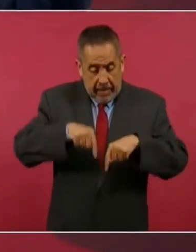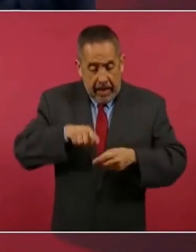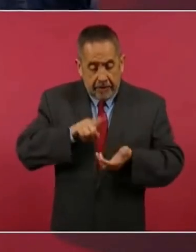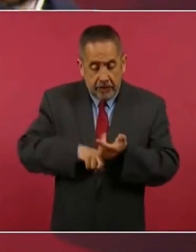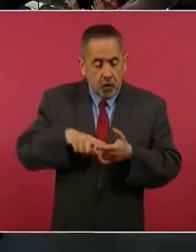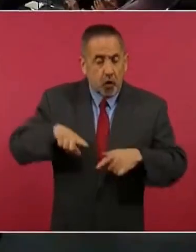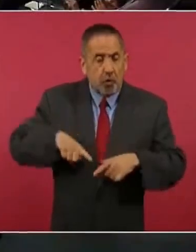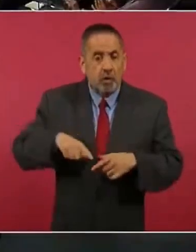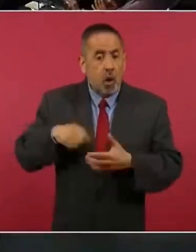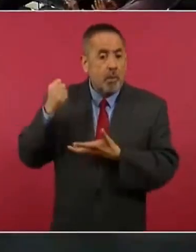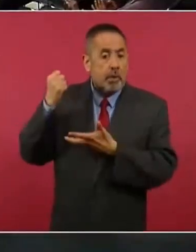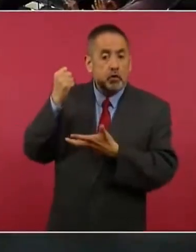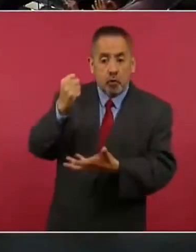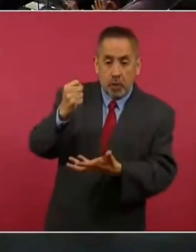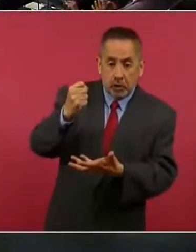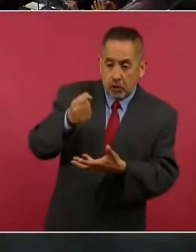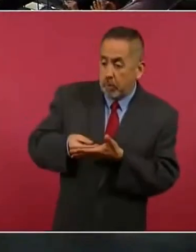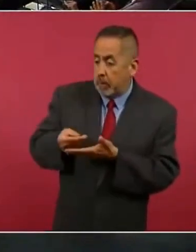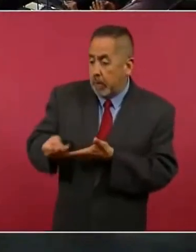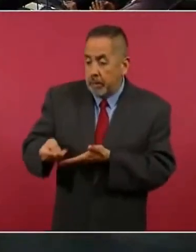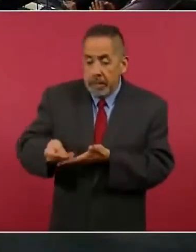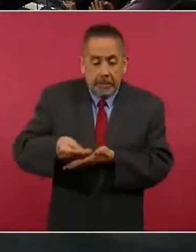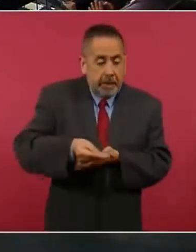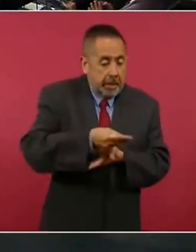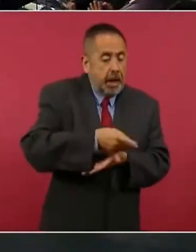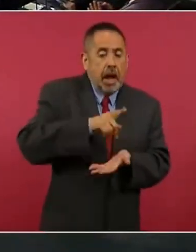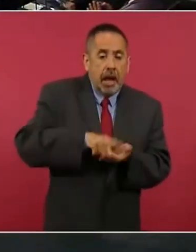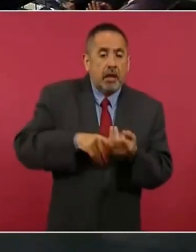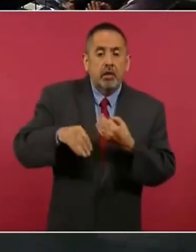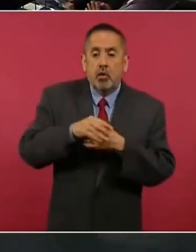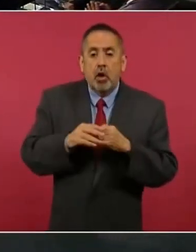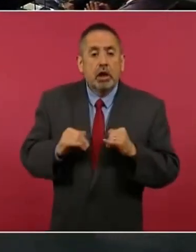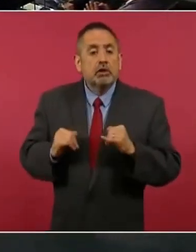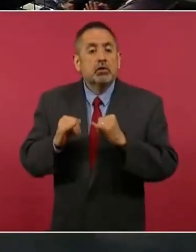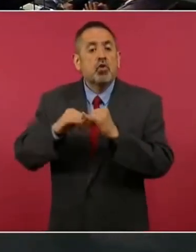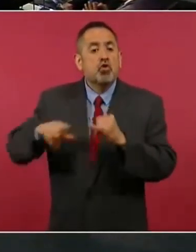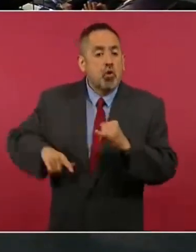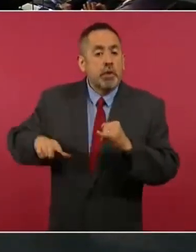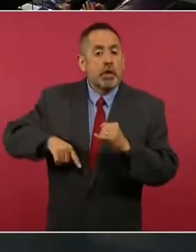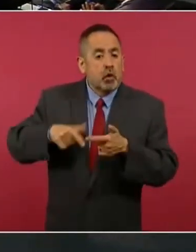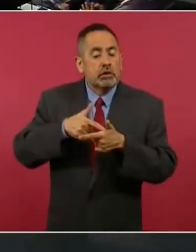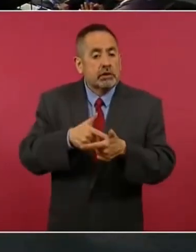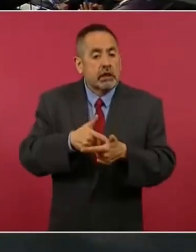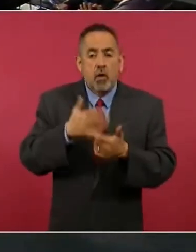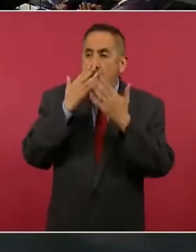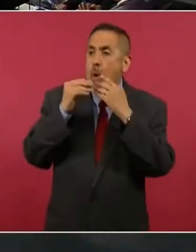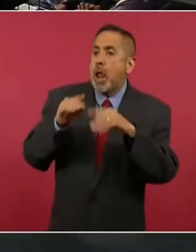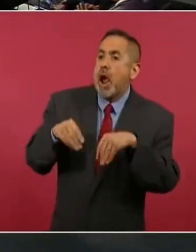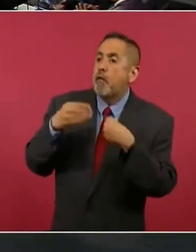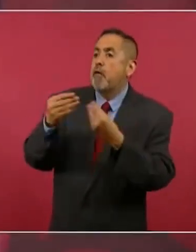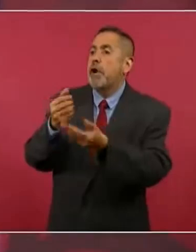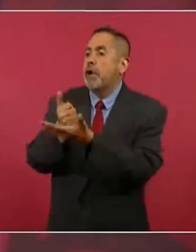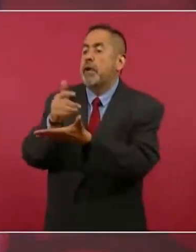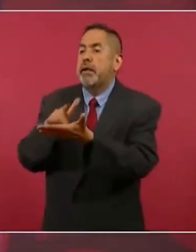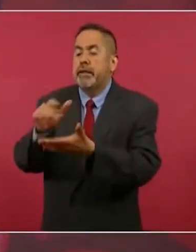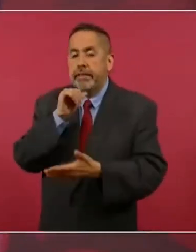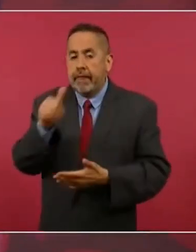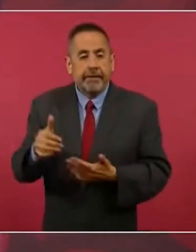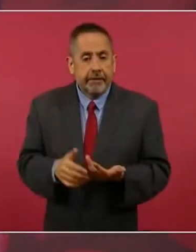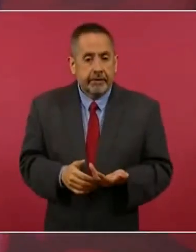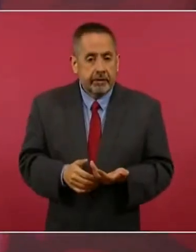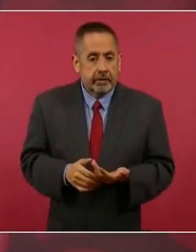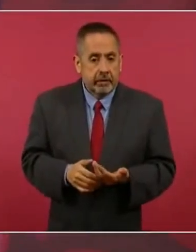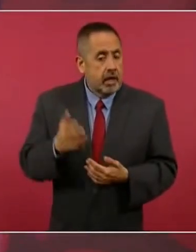La mayor parte del presupuesto era para mantener al gobierno. Era un gobierno